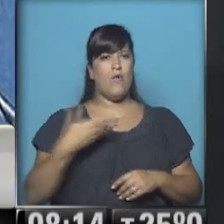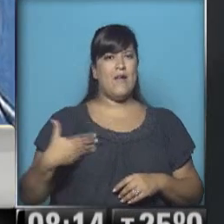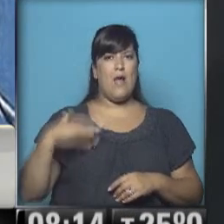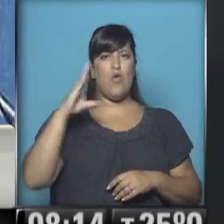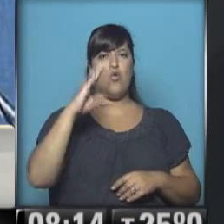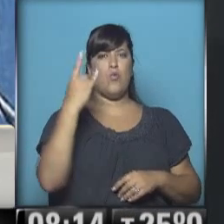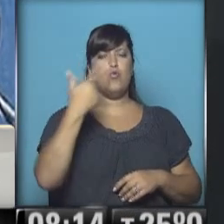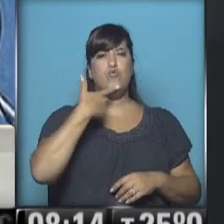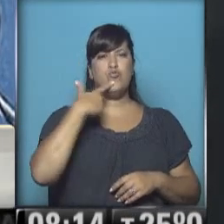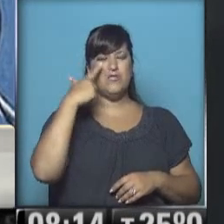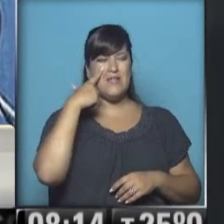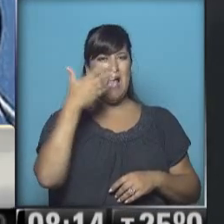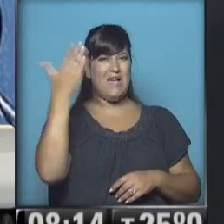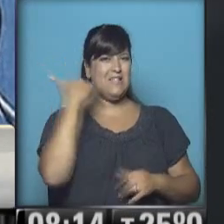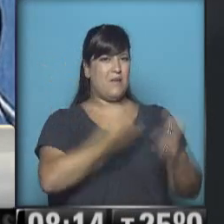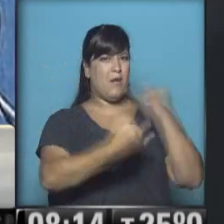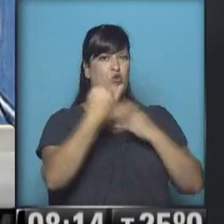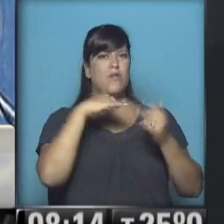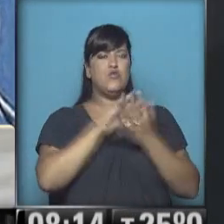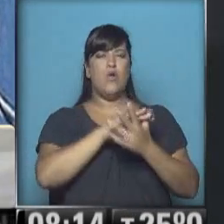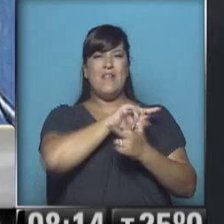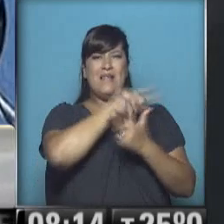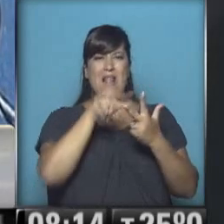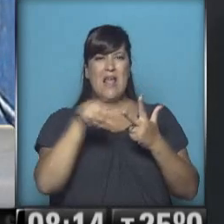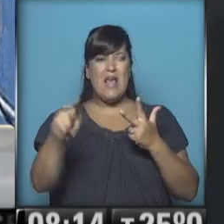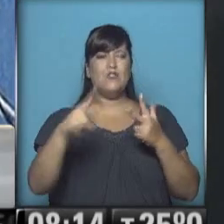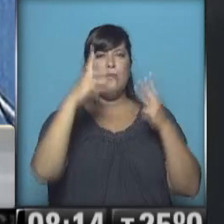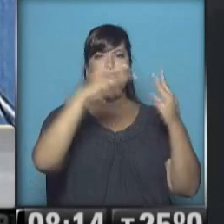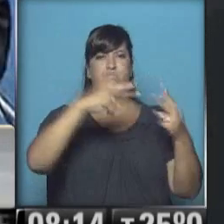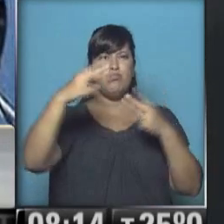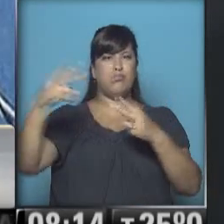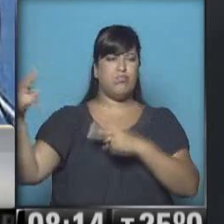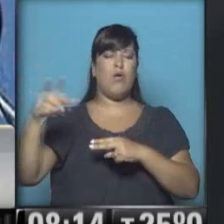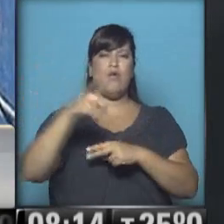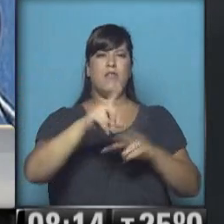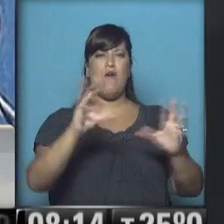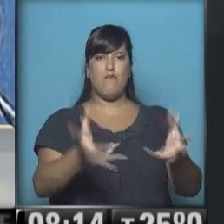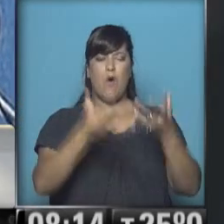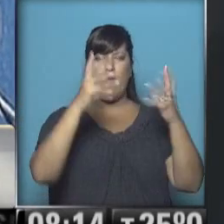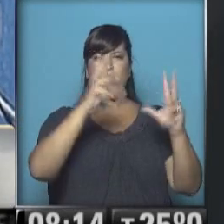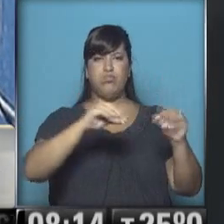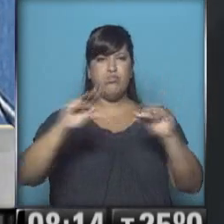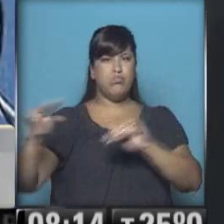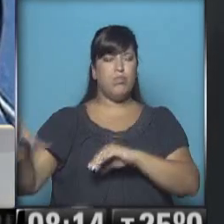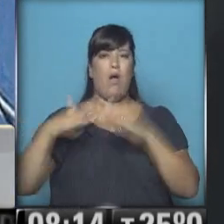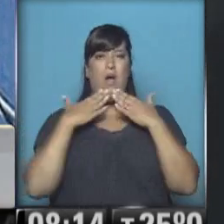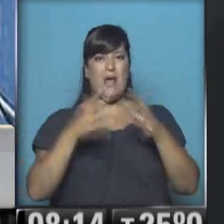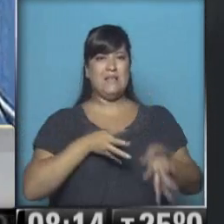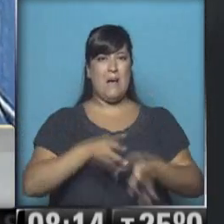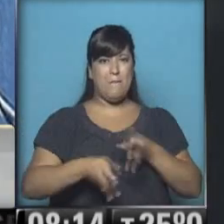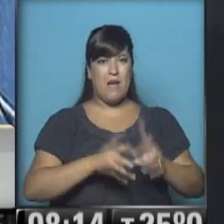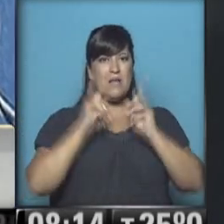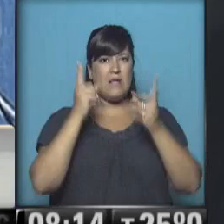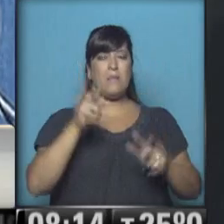ayer me comentaba, de 3 cortes de fuego con el tema maquinarias viales, con rotación